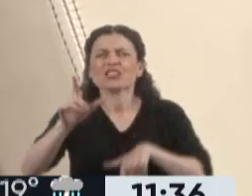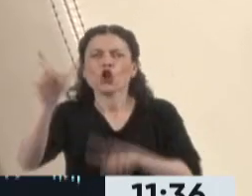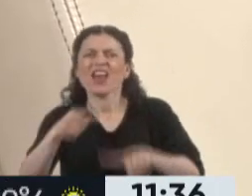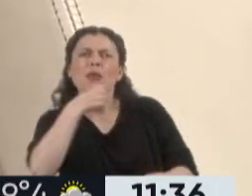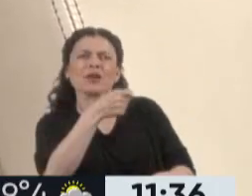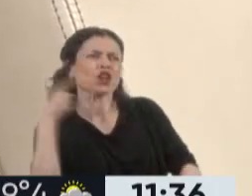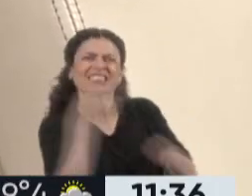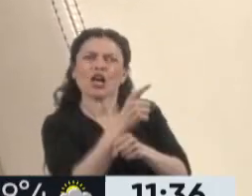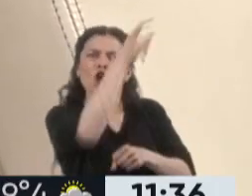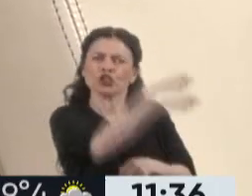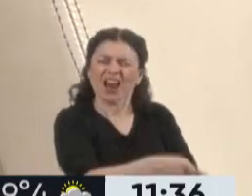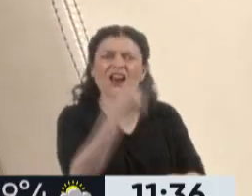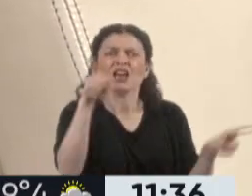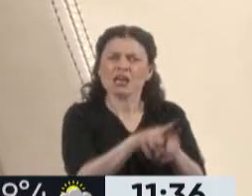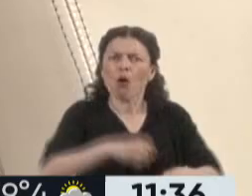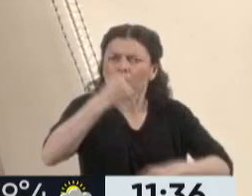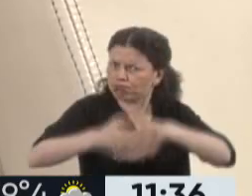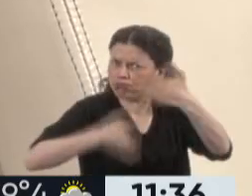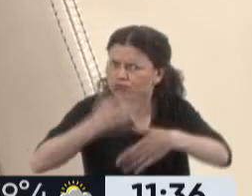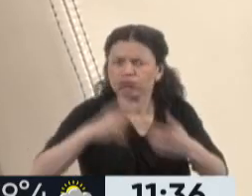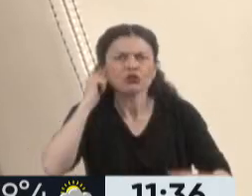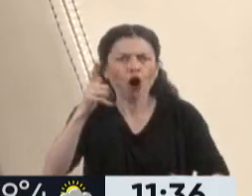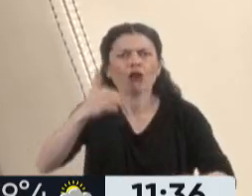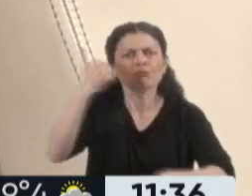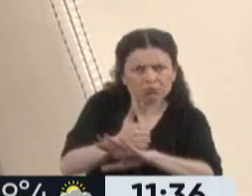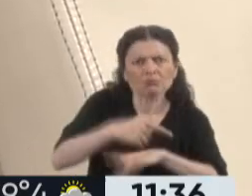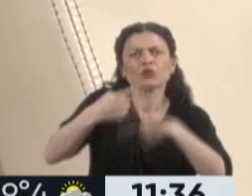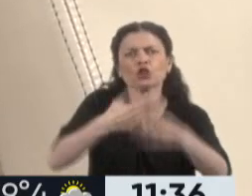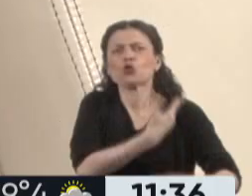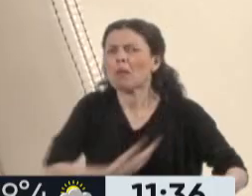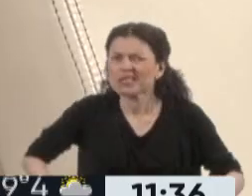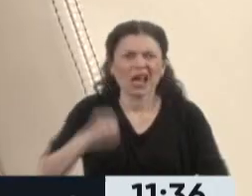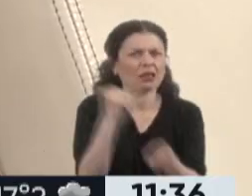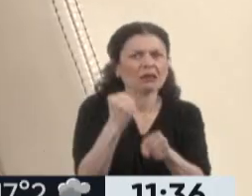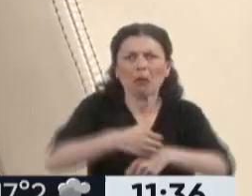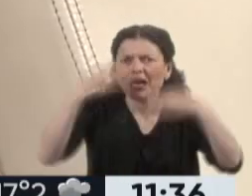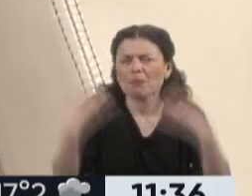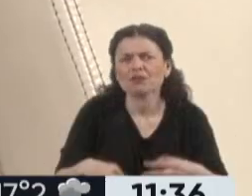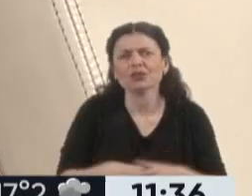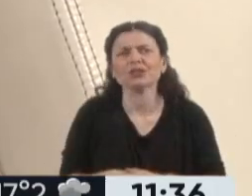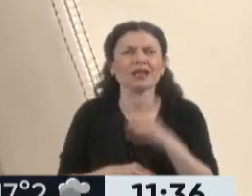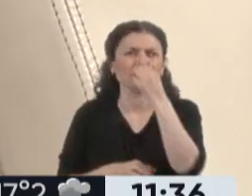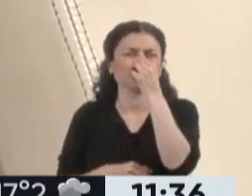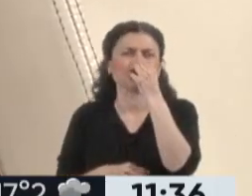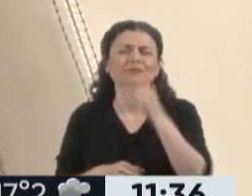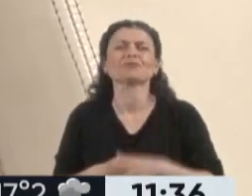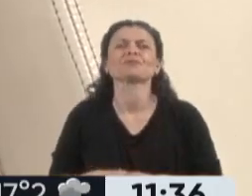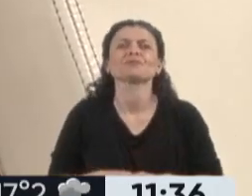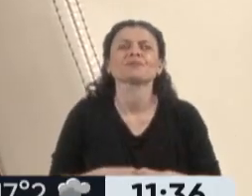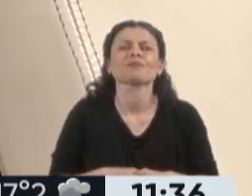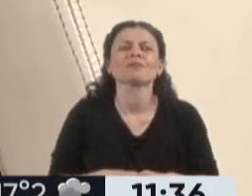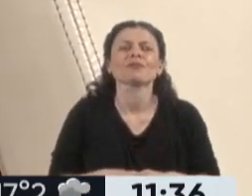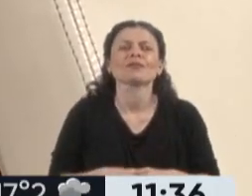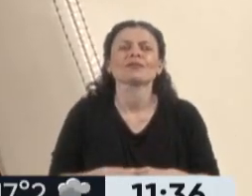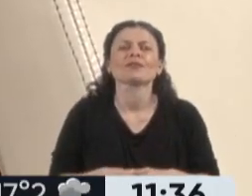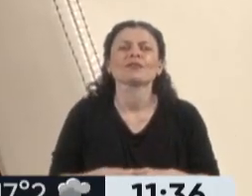a este tuitero, que siendo usted tuitero además es una persona de mucho prestigio, de ascendencia judía y que no es sectario, no es ideológico y que